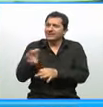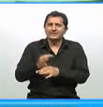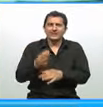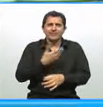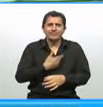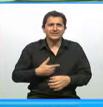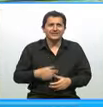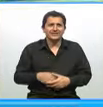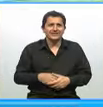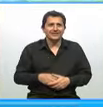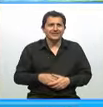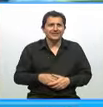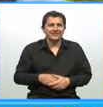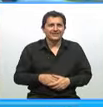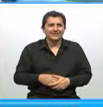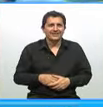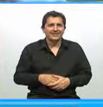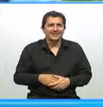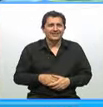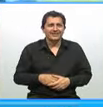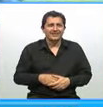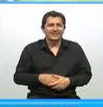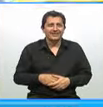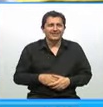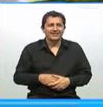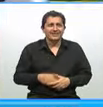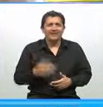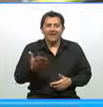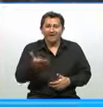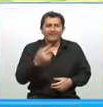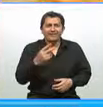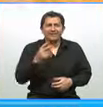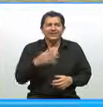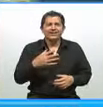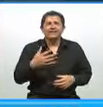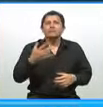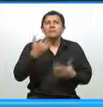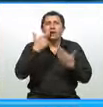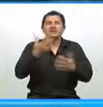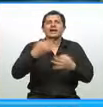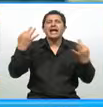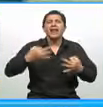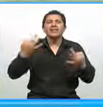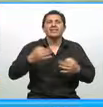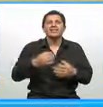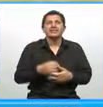presidente cómo se hace? Uno, y lo llamamos Walter. Por favor, a ver, de clase de calidad, por favor, venga.